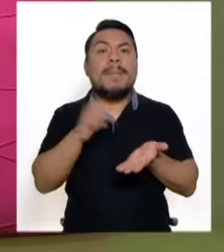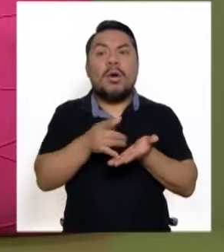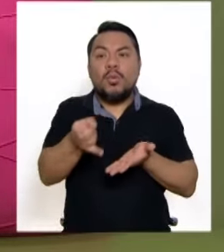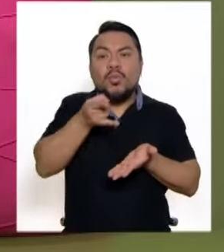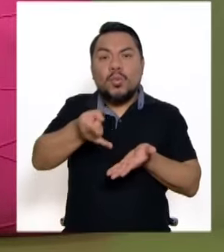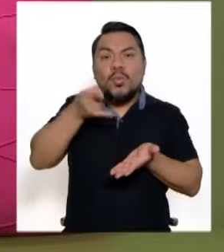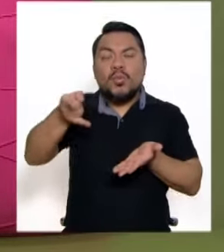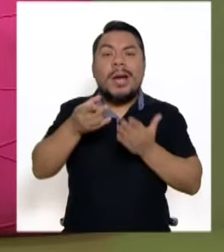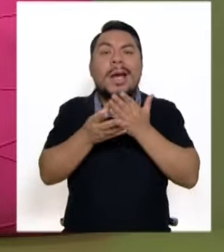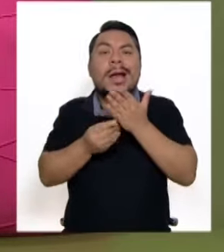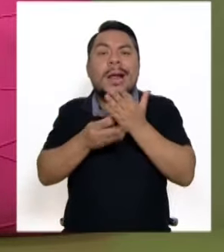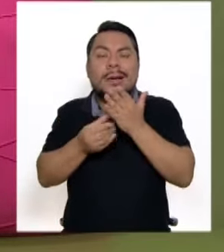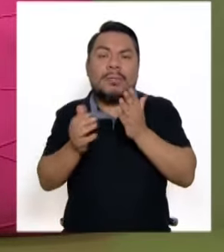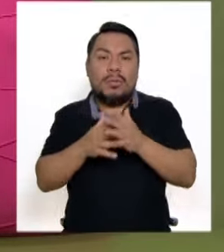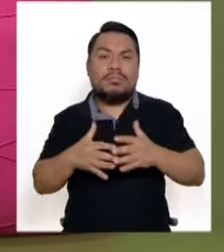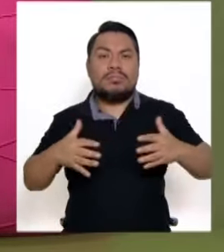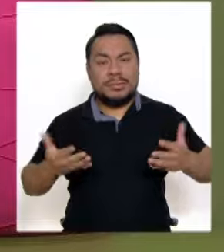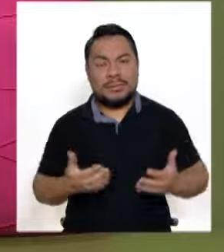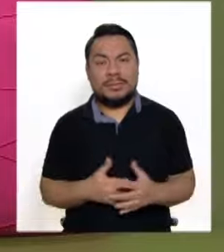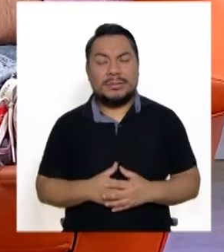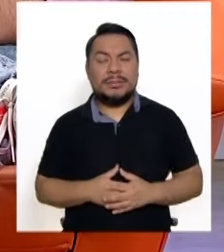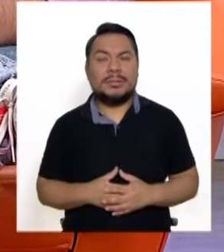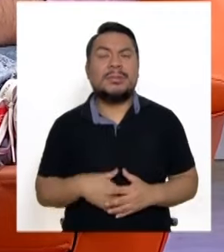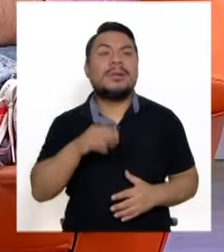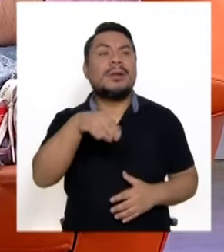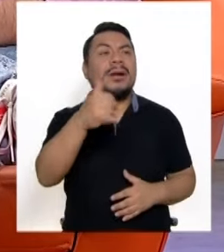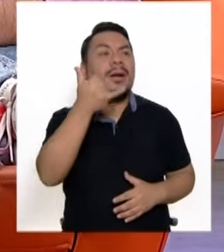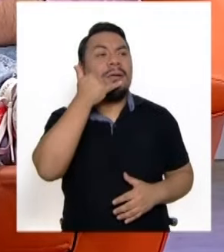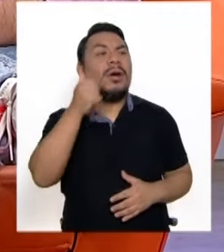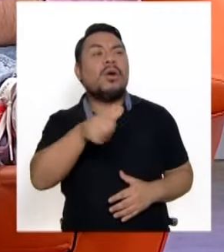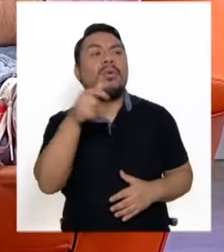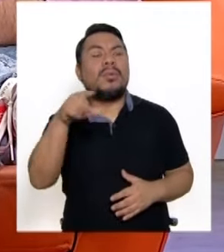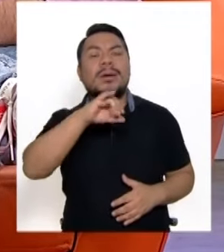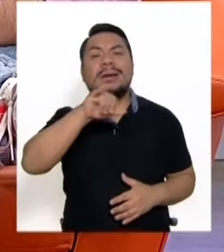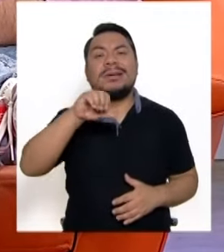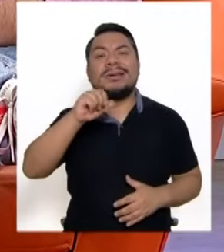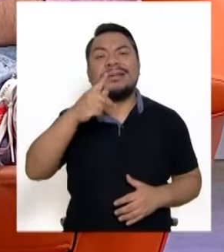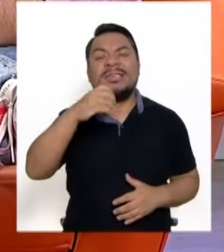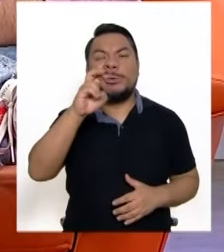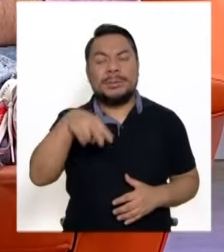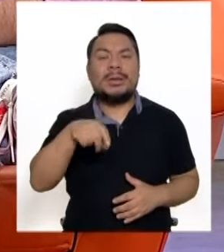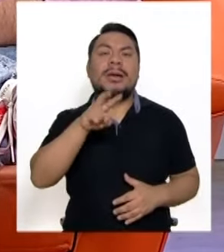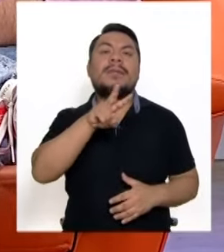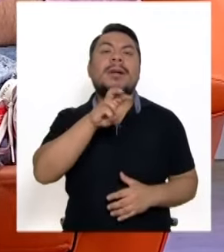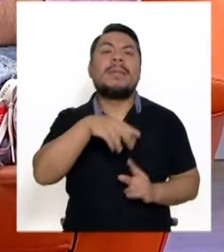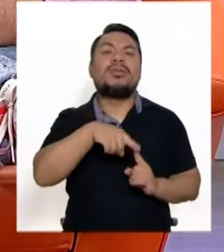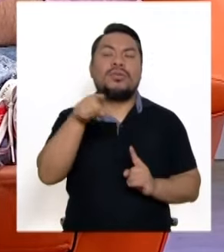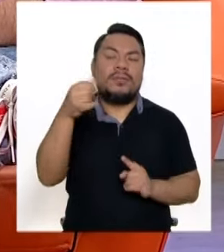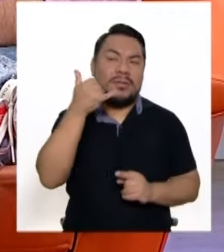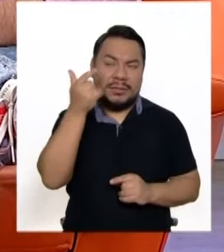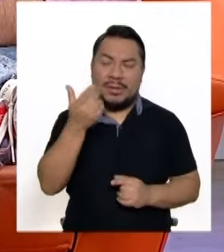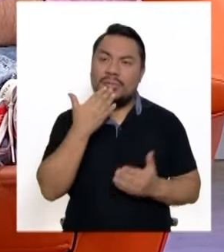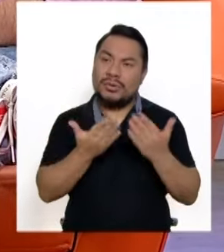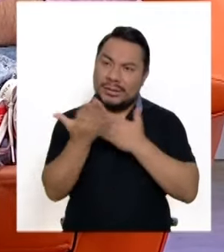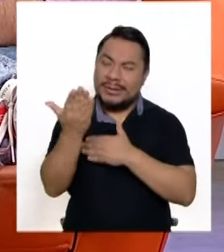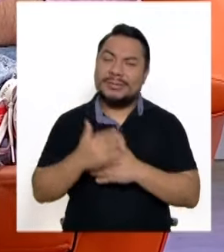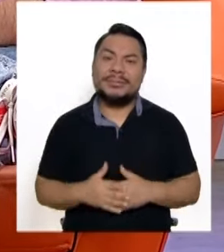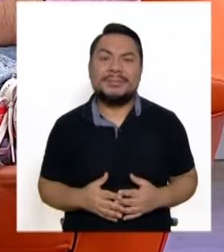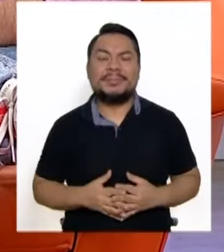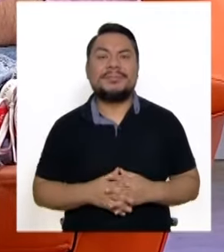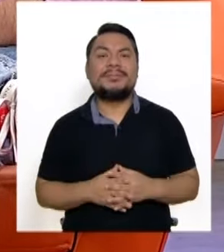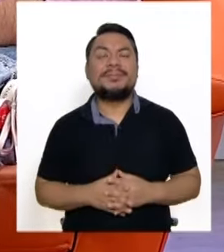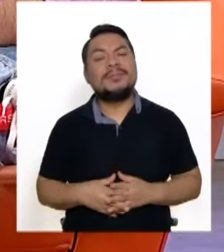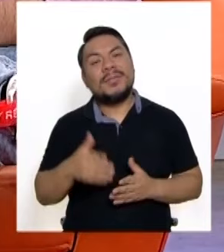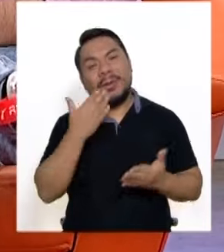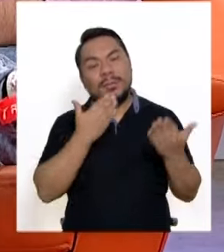a aumentar de peso. Ajá. Doctor, tenemos otra llamada de Jacqueline de Villa María del Triunfo. Buen día, Jacqueline.